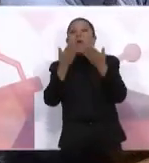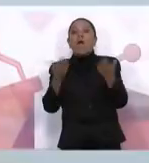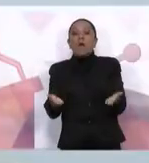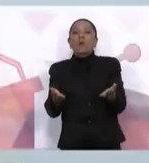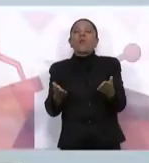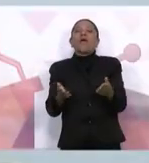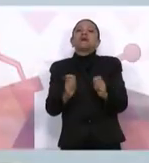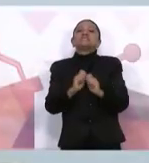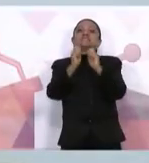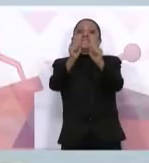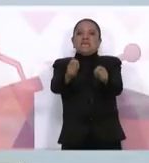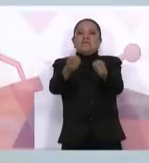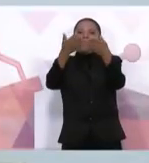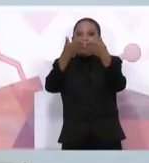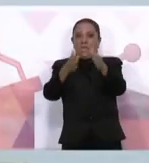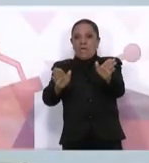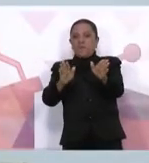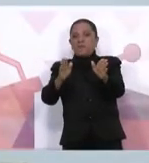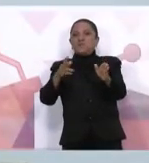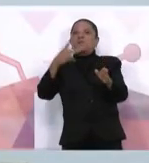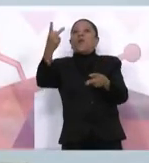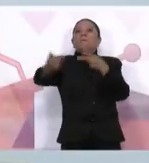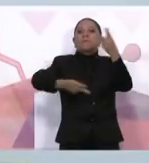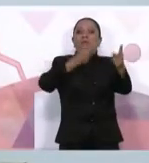vamos a continuación